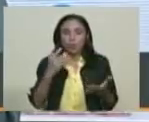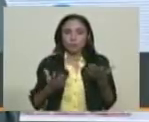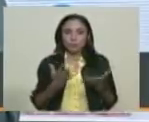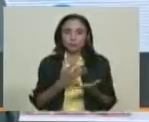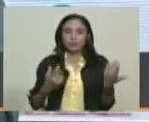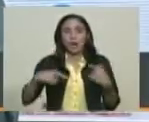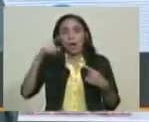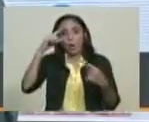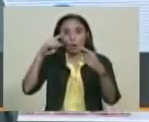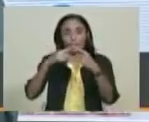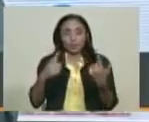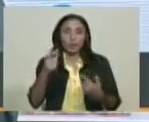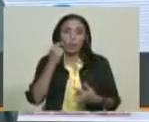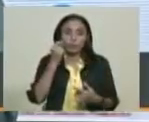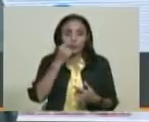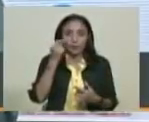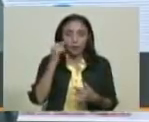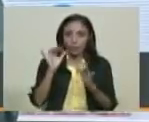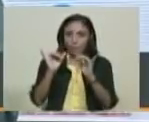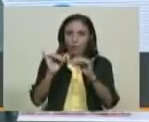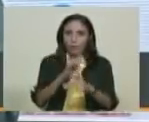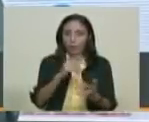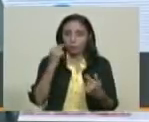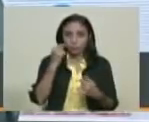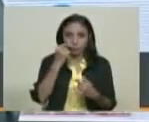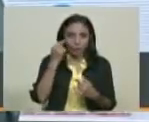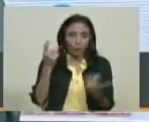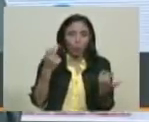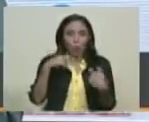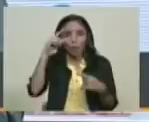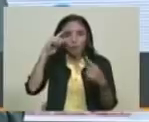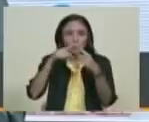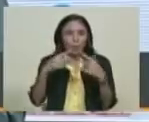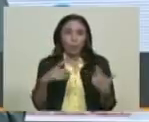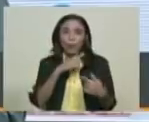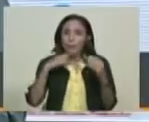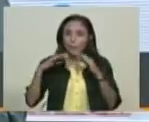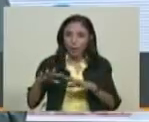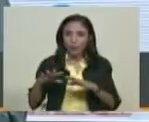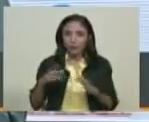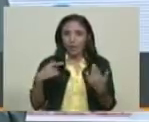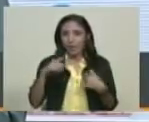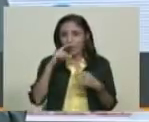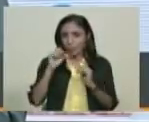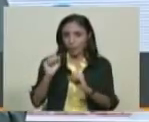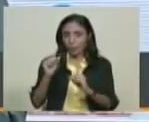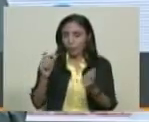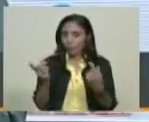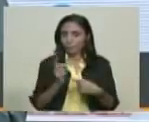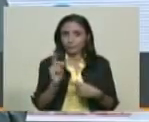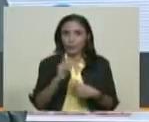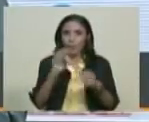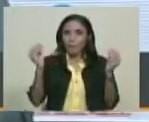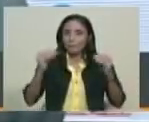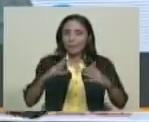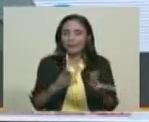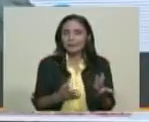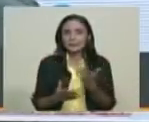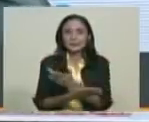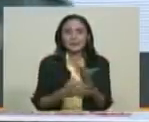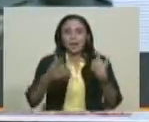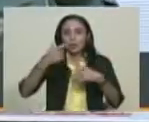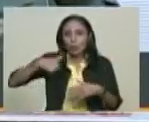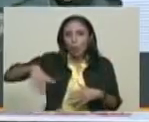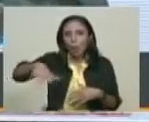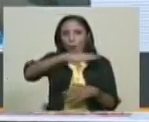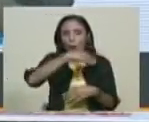El objetivo de ellos era no solo asesinar a Nicolás Maduro. El objetivo de ellos era